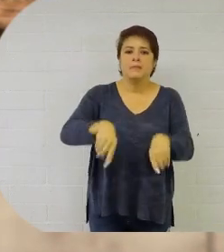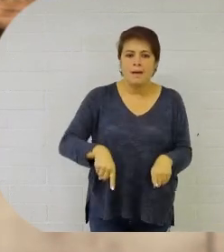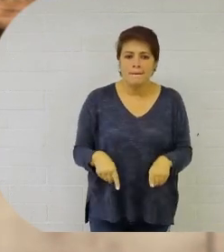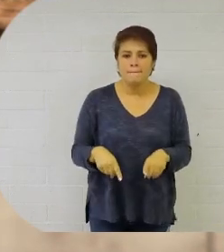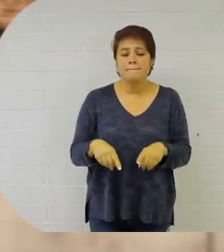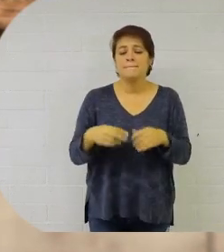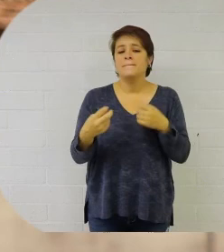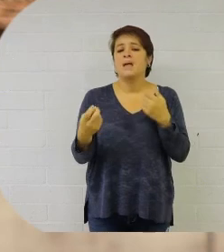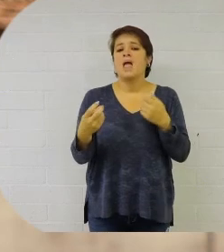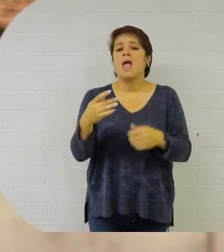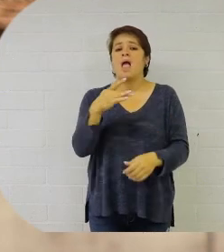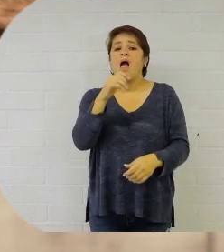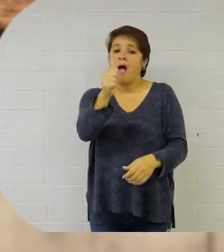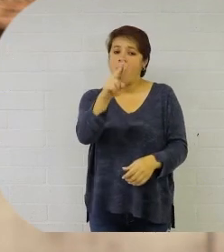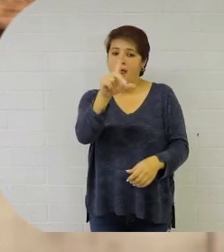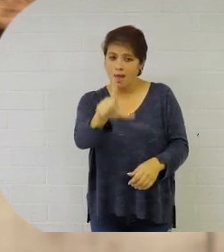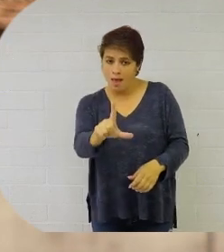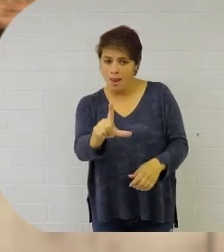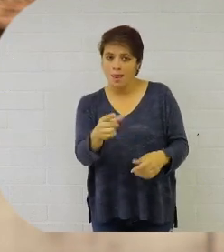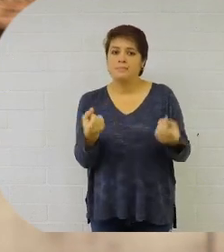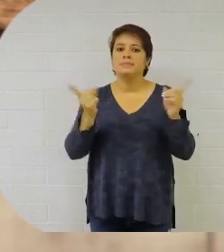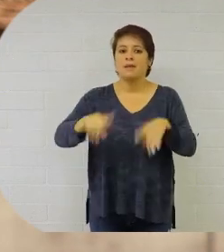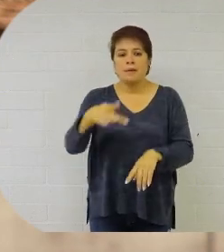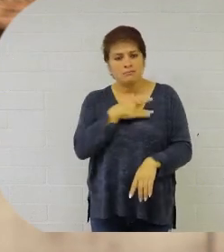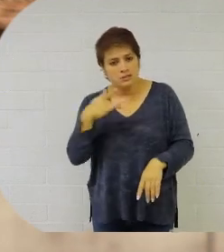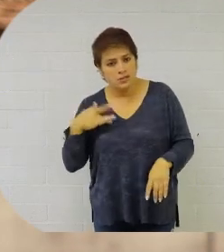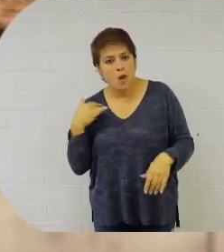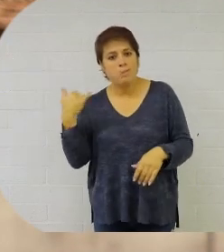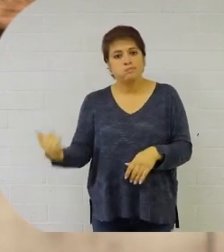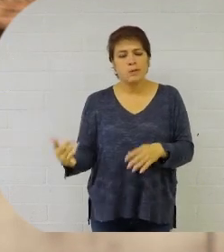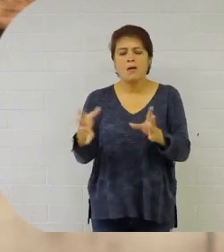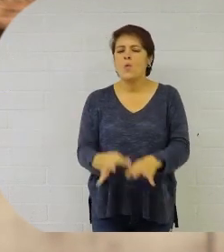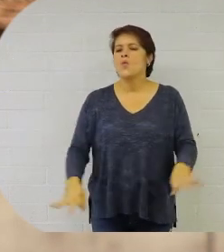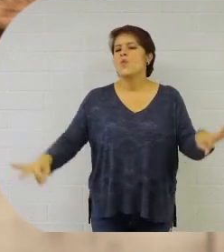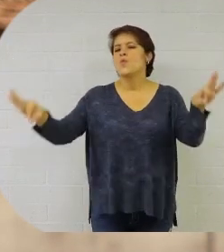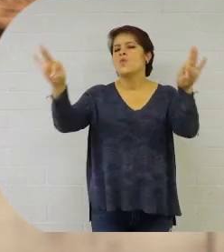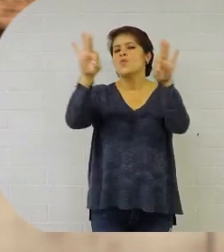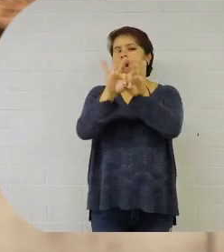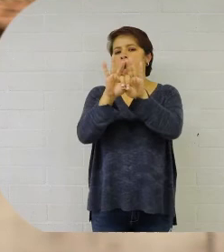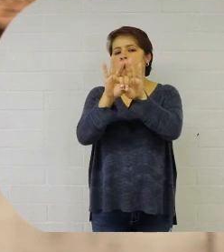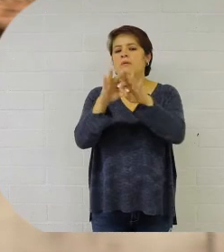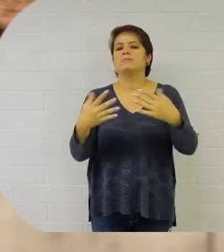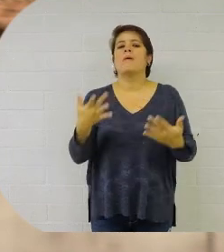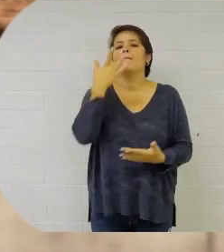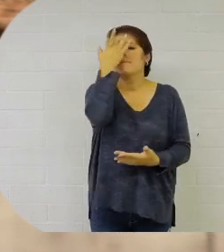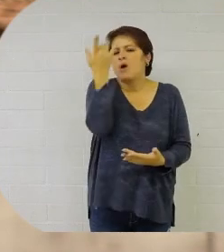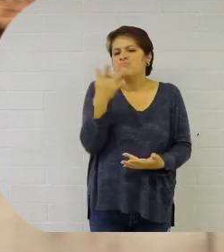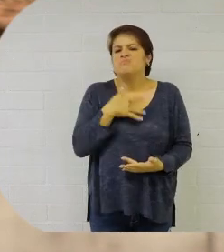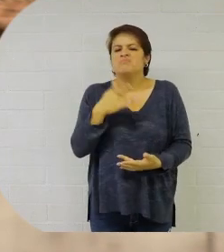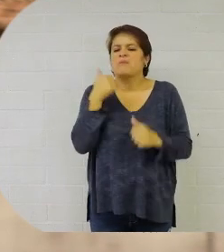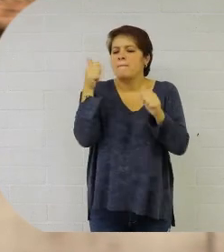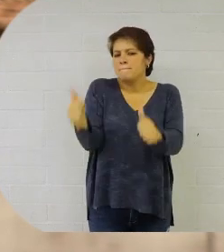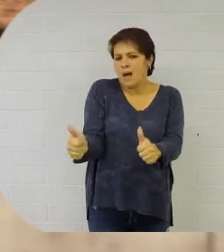ahí también que están afiliados a la ARL y a la EPS. ¿Qué es importante para eso?